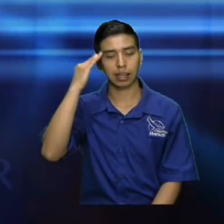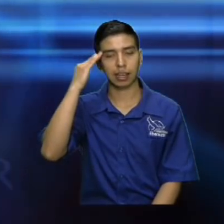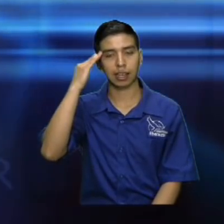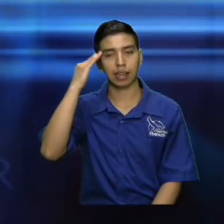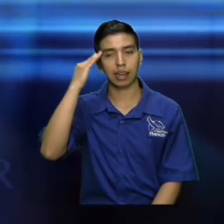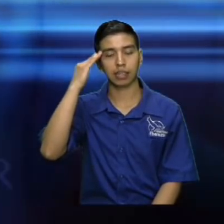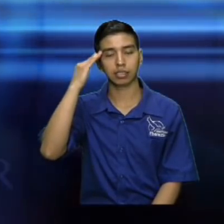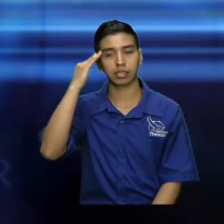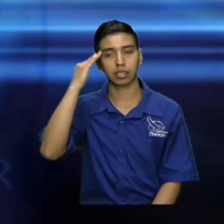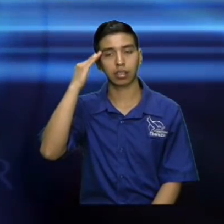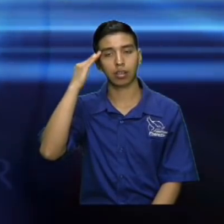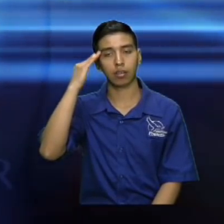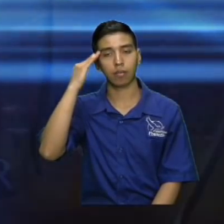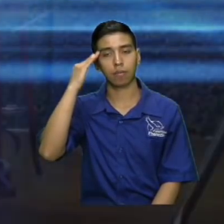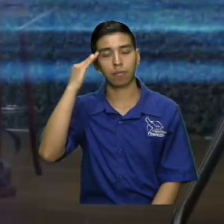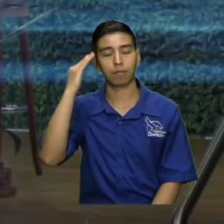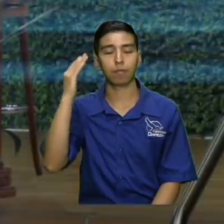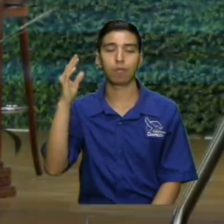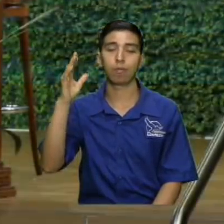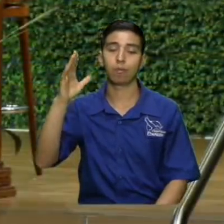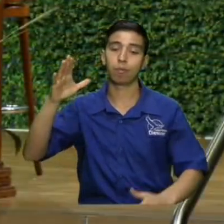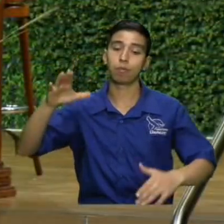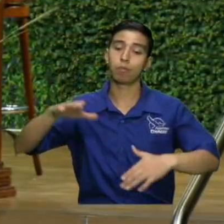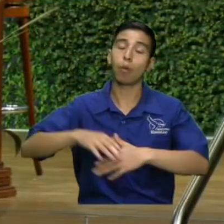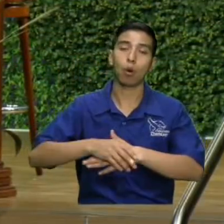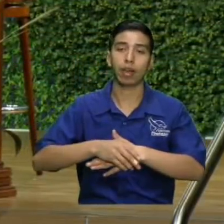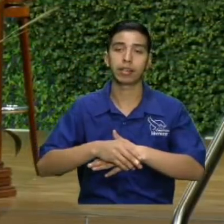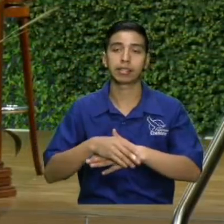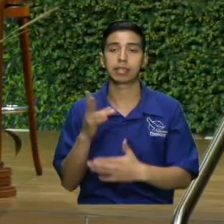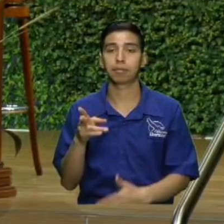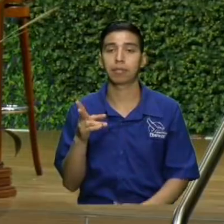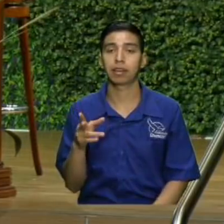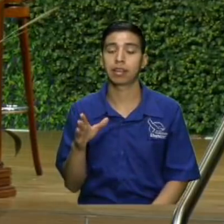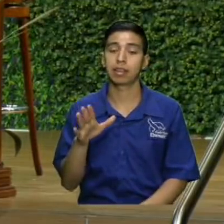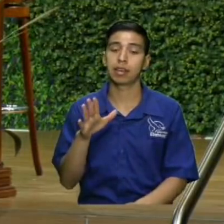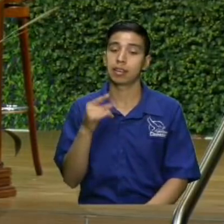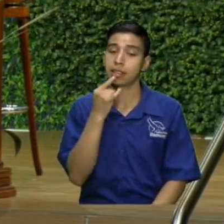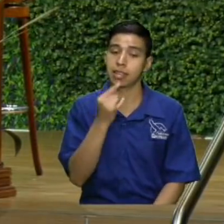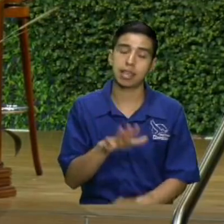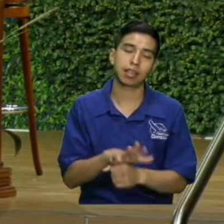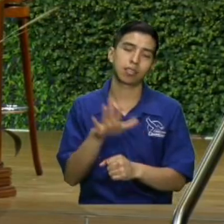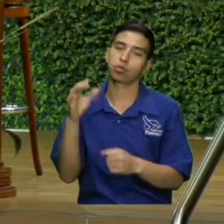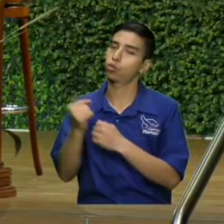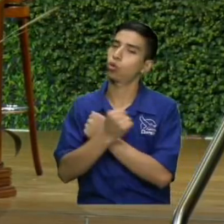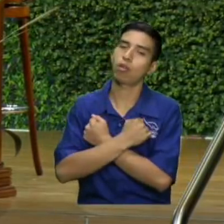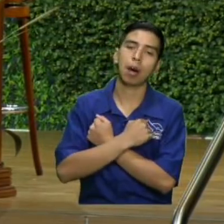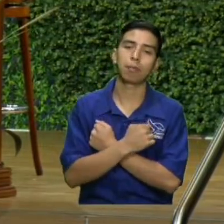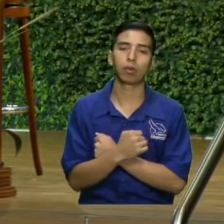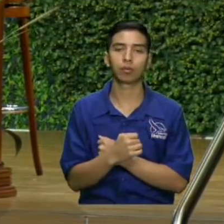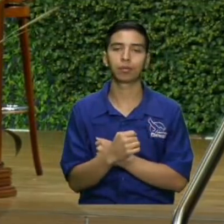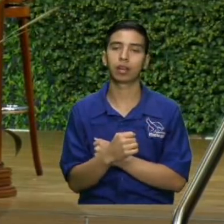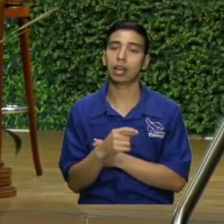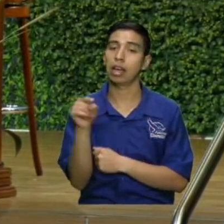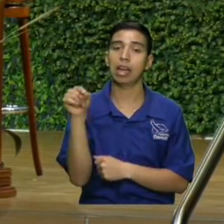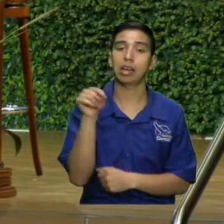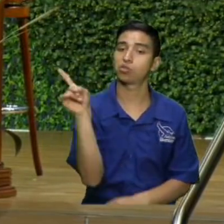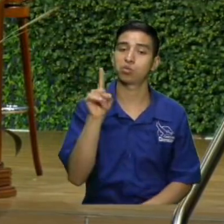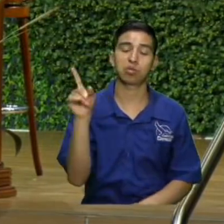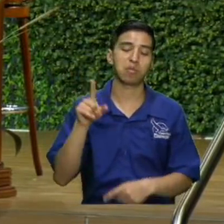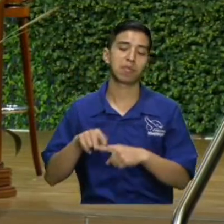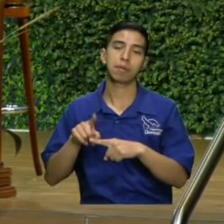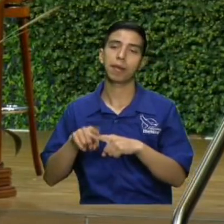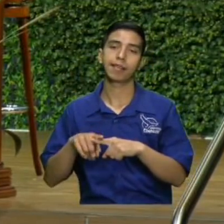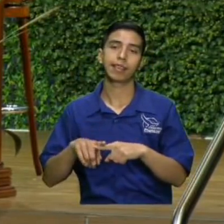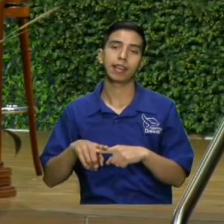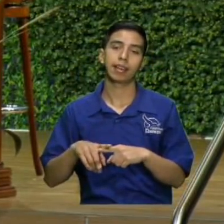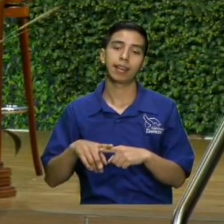así, eso se juran. Pero repito, este no es algo que dependa del hombre, sino que de Dios. Lo